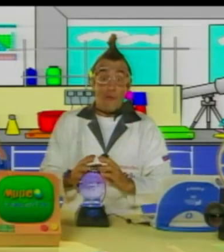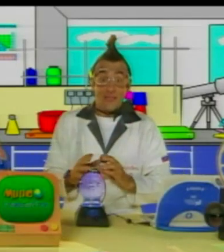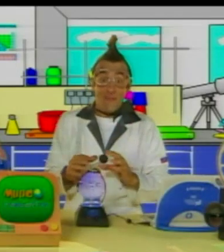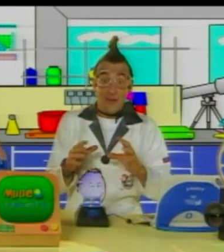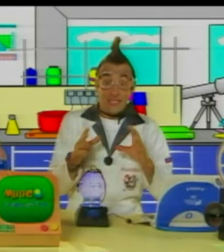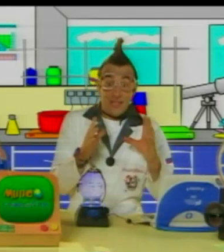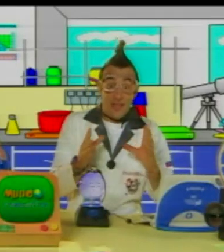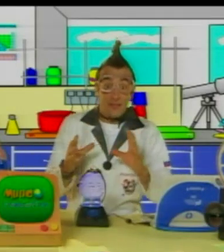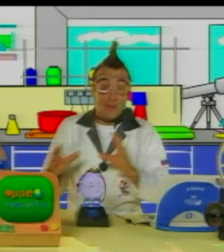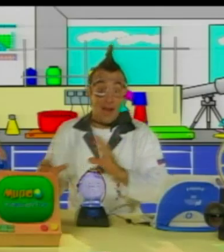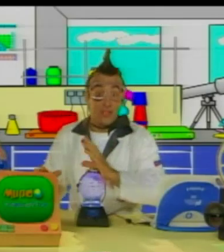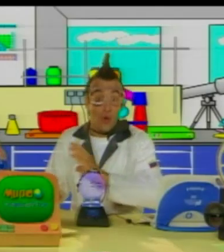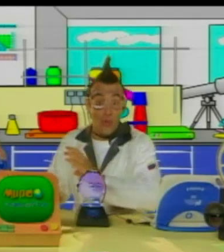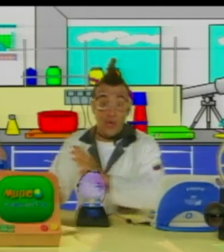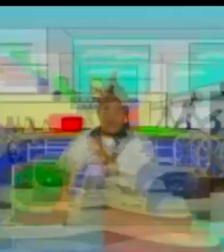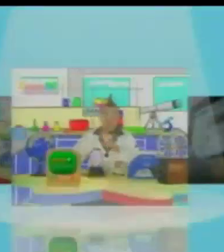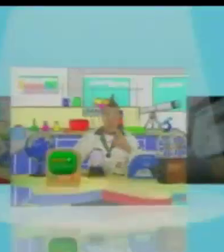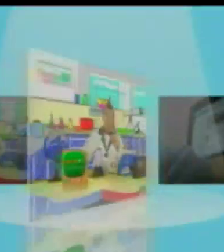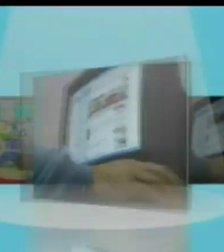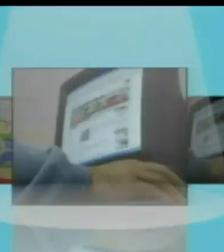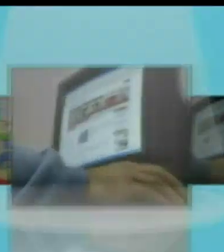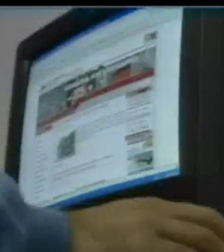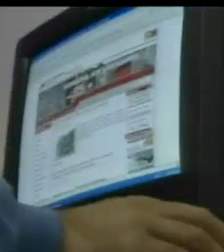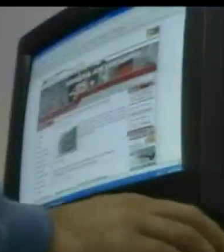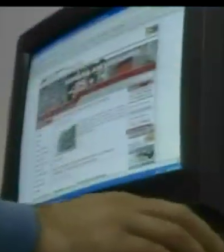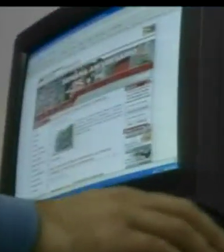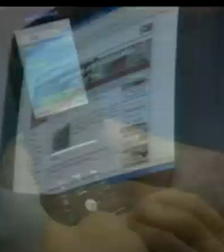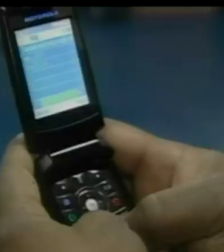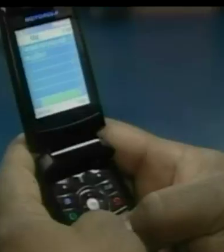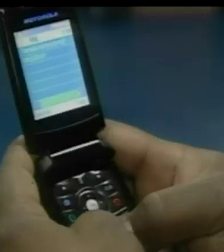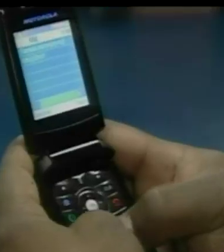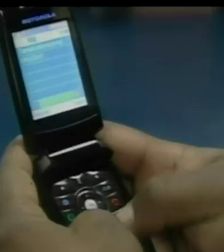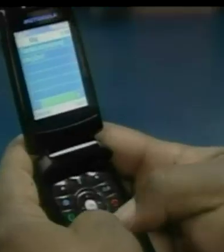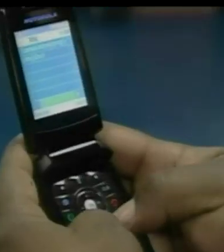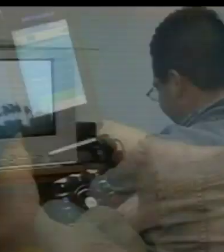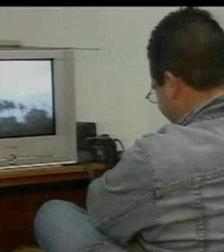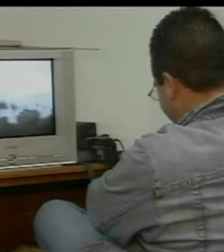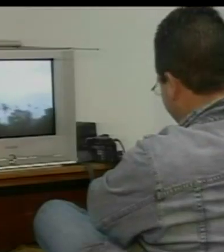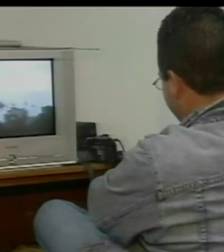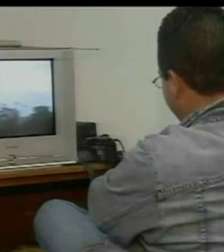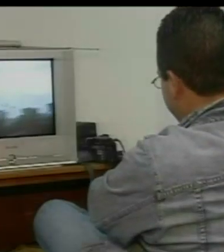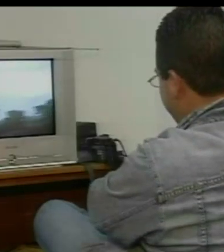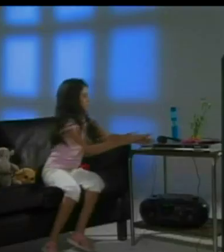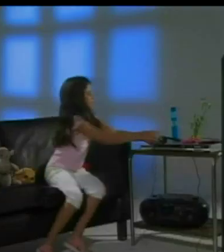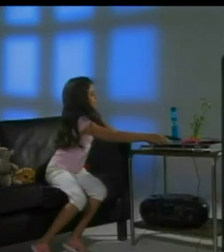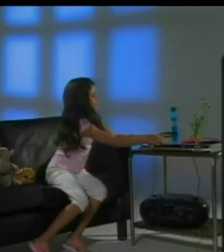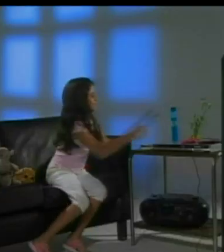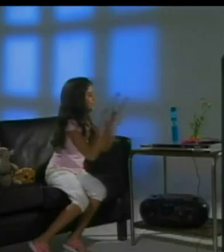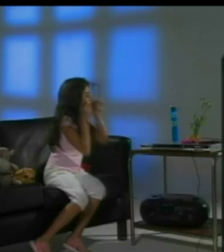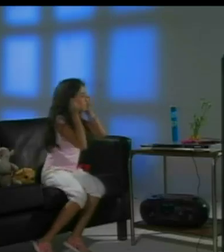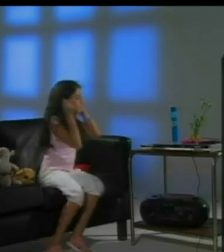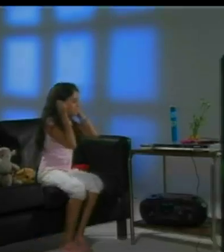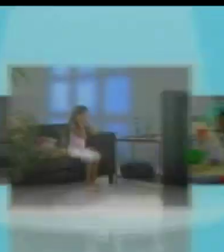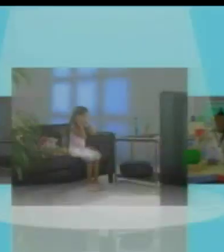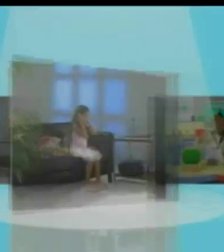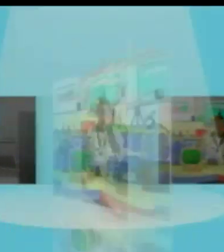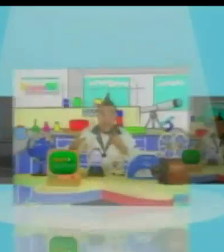tecnologías ofrecen facilidades para las comunicaciones vía internet, telefonía, televisión y